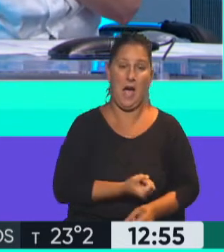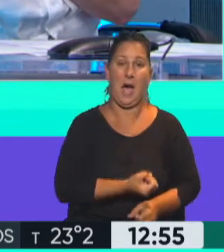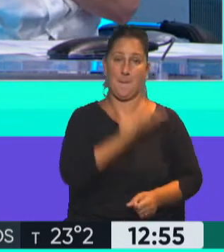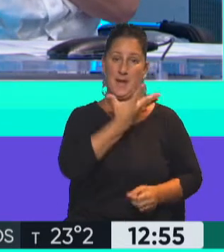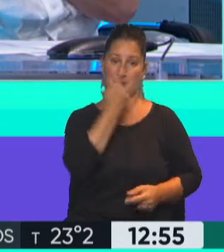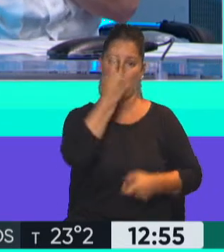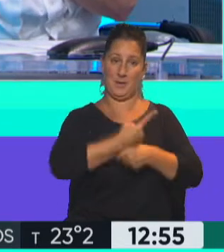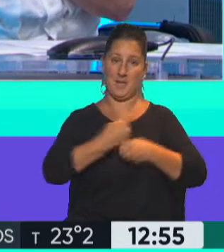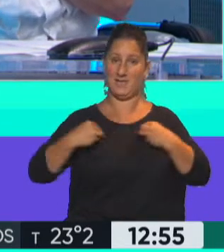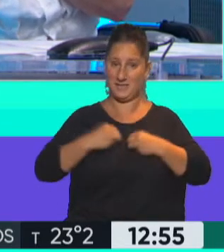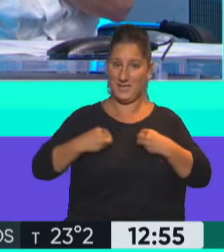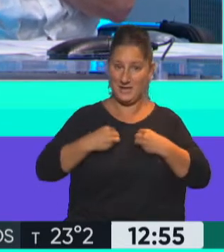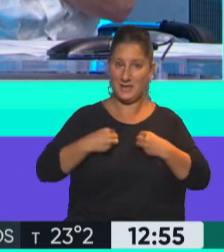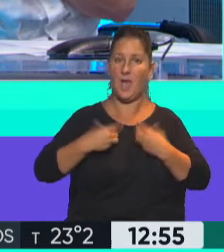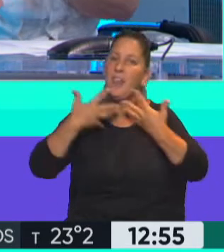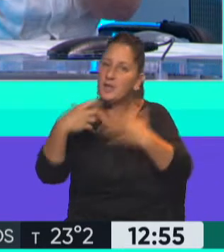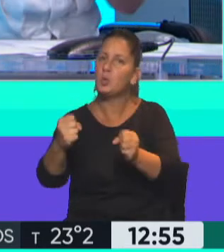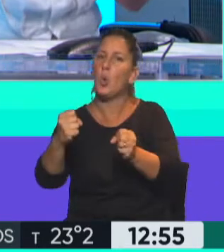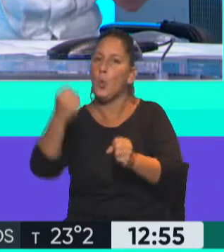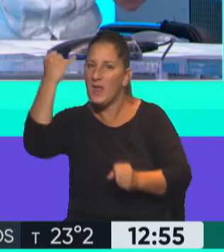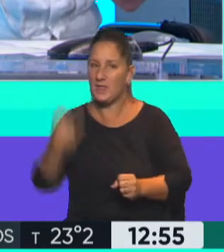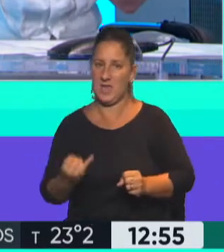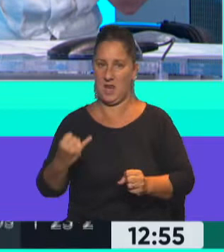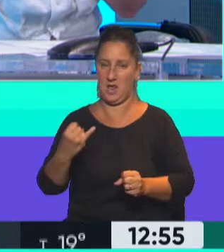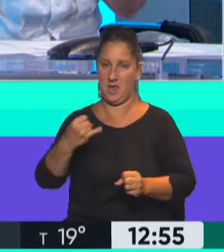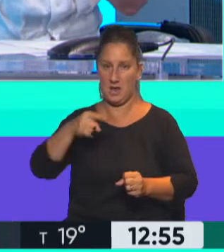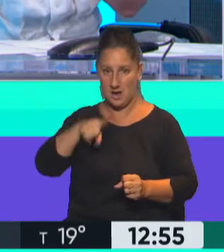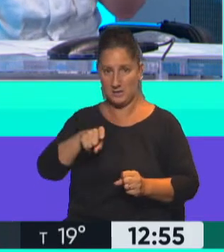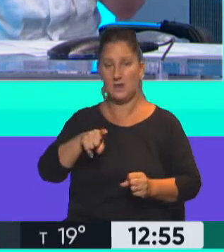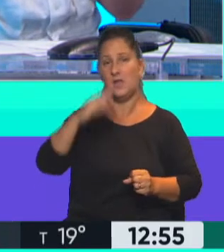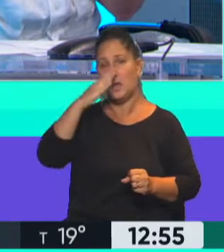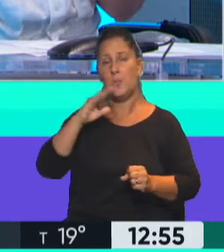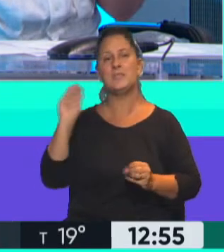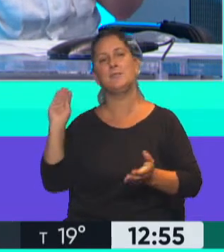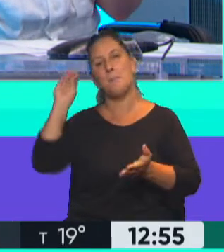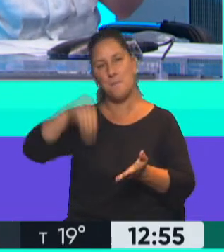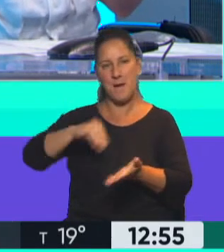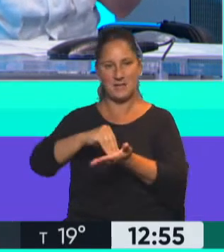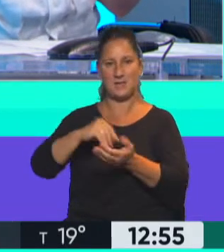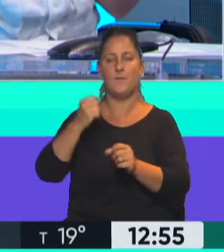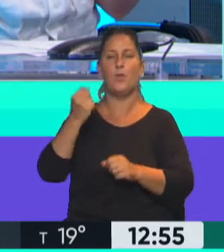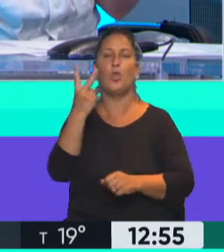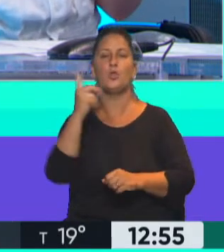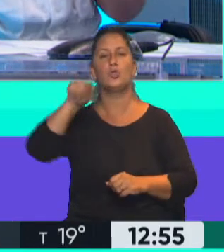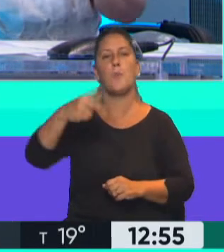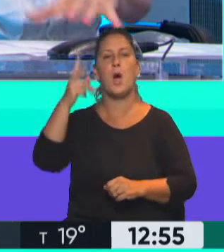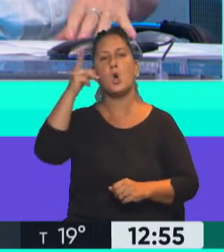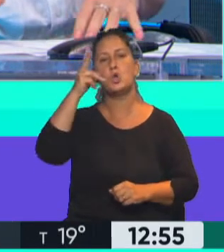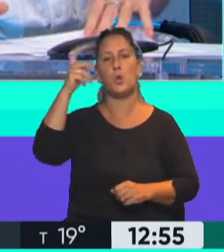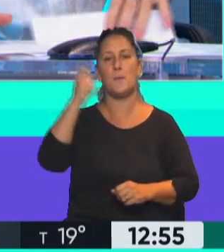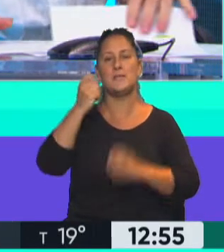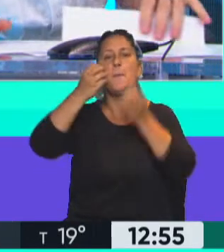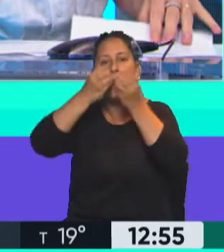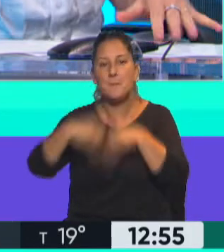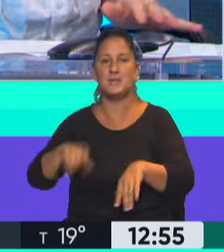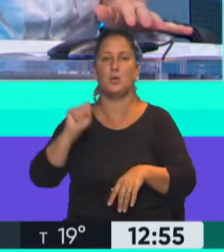síntoma el diagnóstico y después una espera adicional de 28 meses para empezar